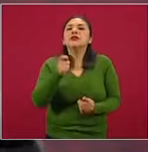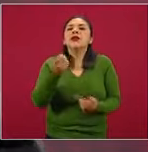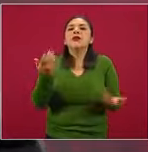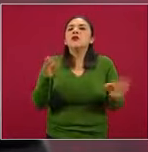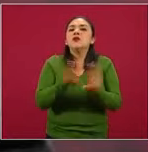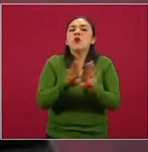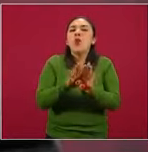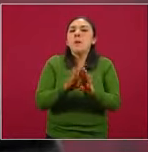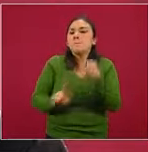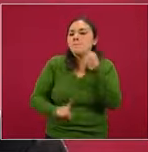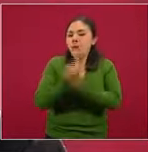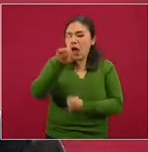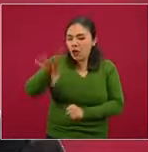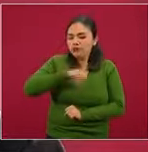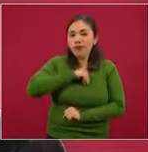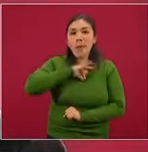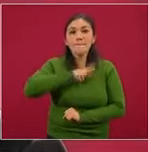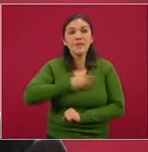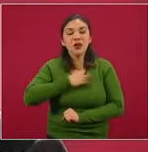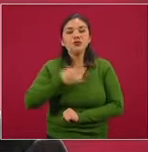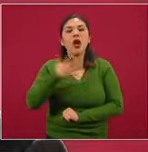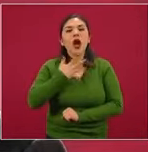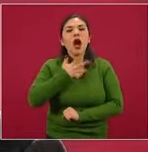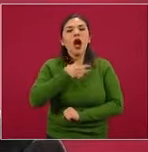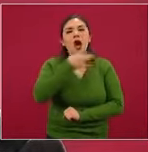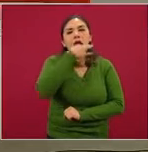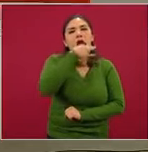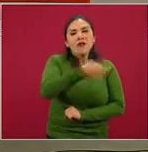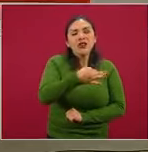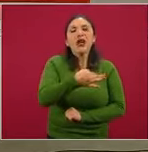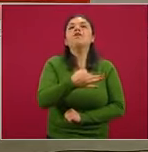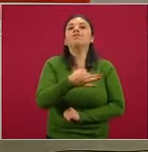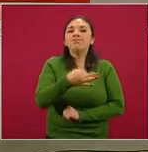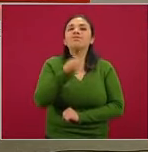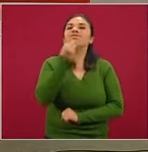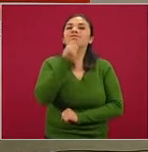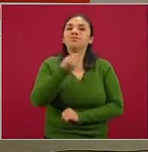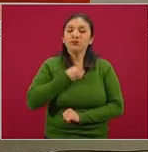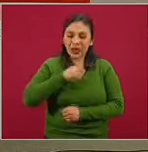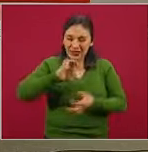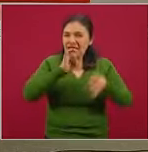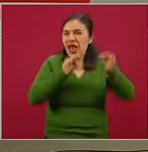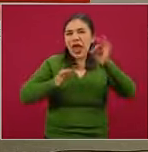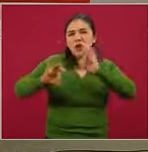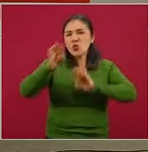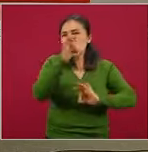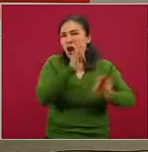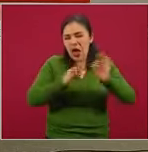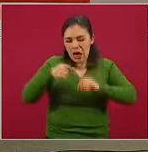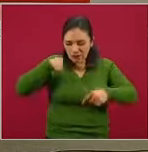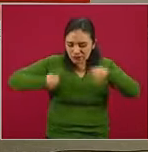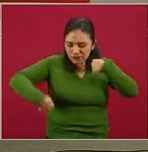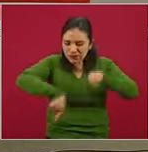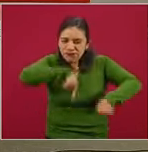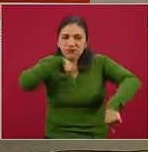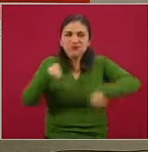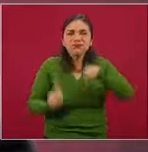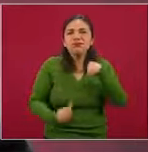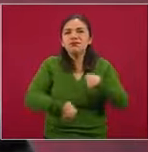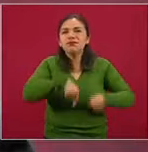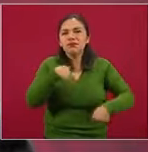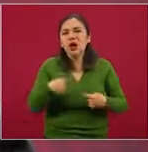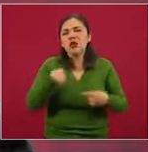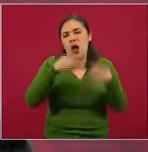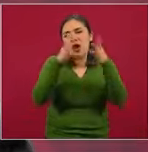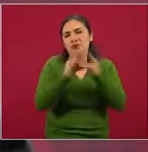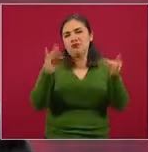por el propio efecto del virus, hay una señal que las obliga, estoy usando metafóricamente para explicarlo a un público general, desde